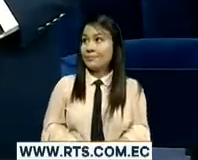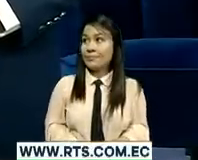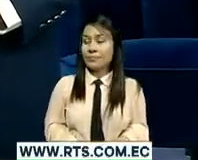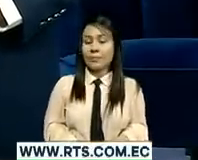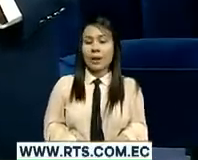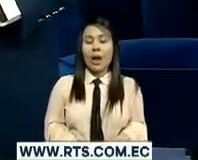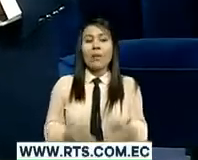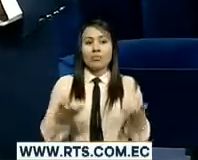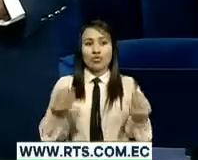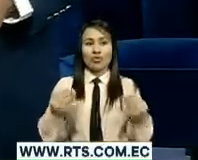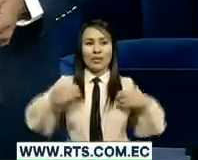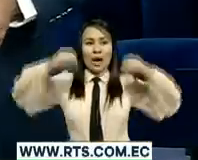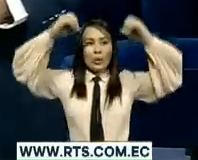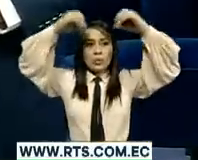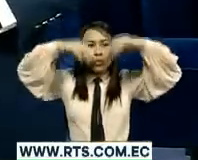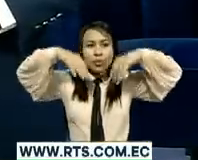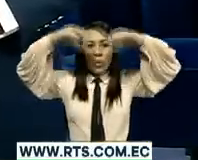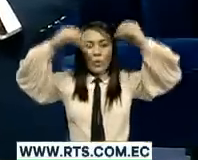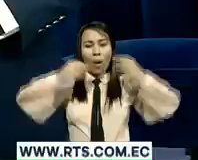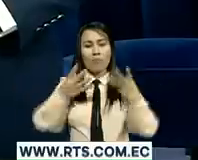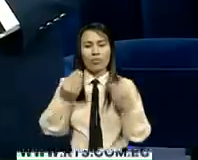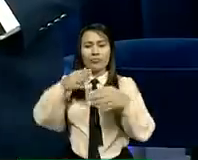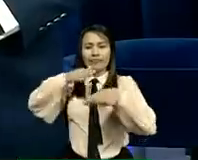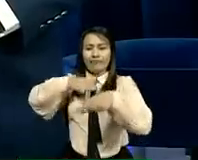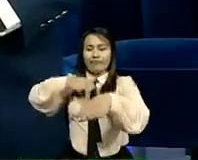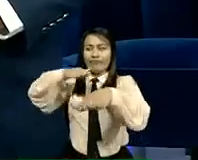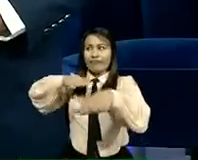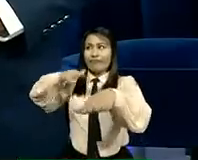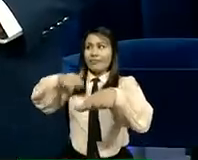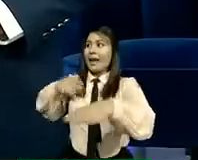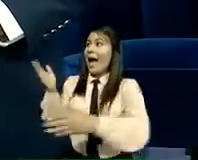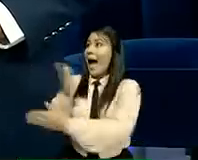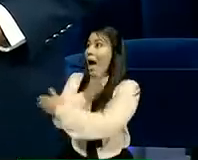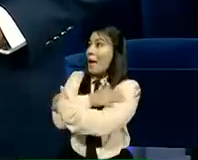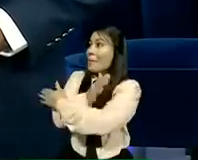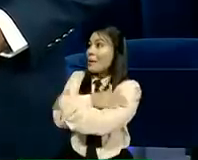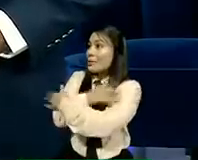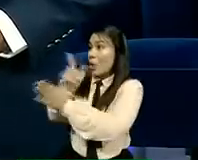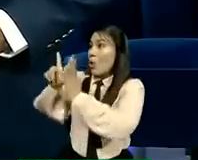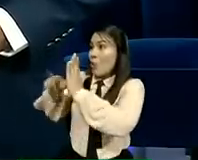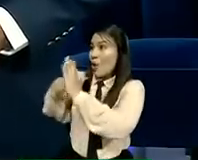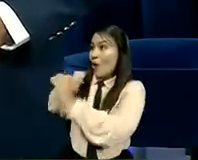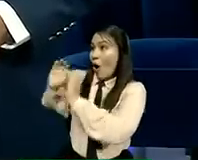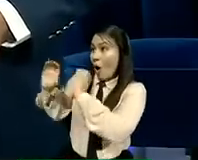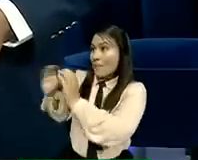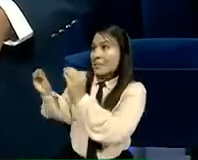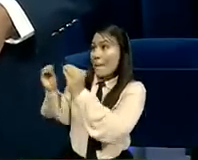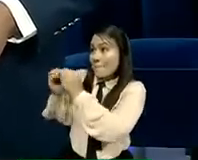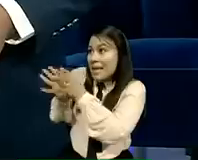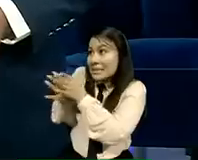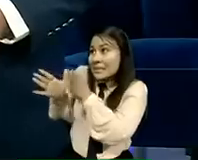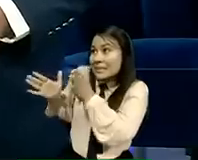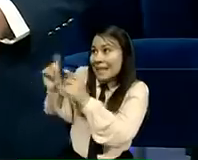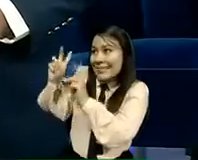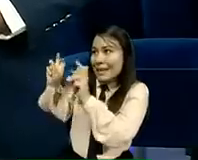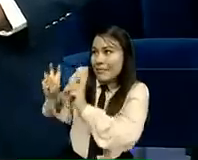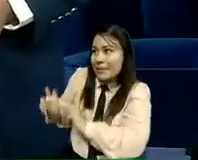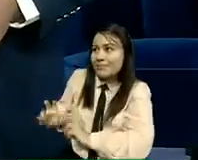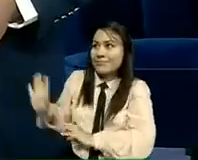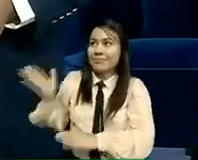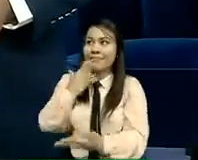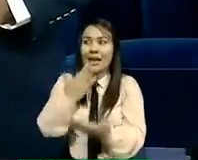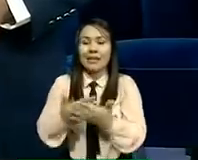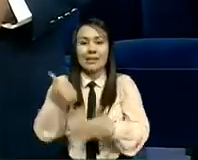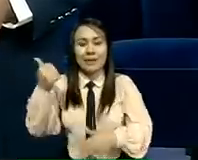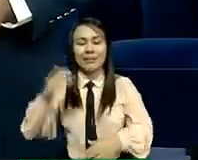genera la temporada invernal, hay mucho tránsito. Mi querido Jorge, te mando un abrazo y en cualquier momento vamos a estar ampliando la información. Muy bien, vamos